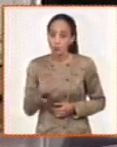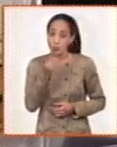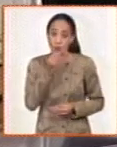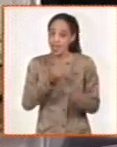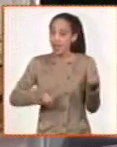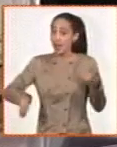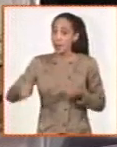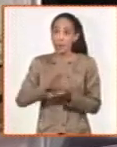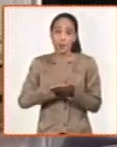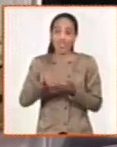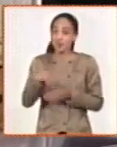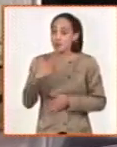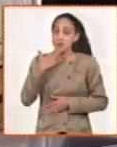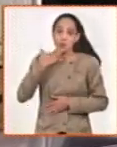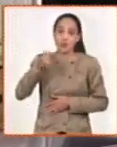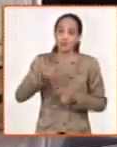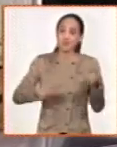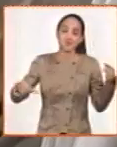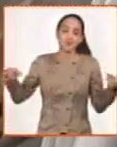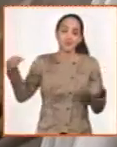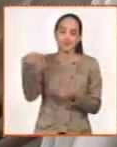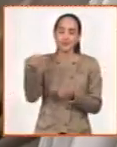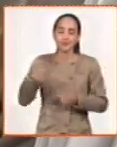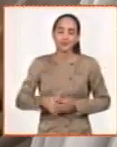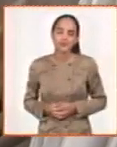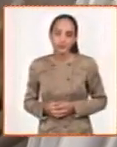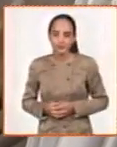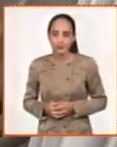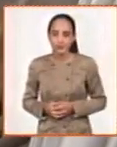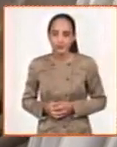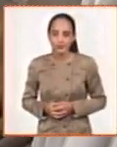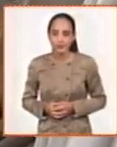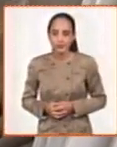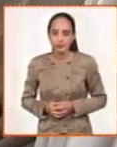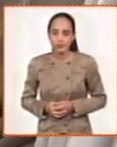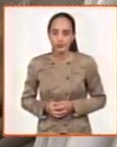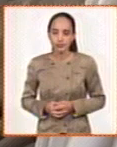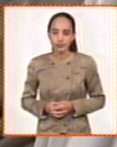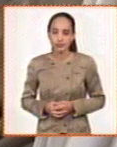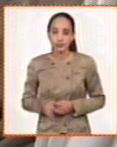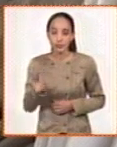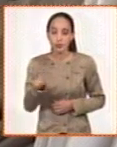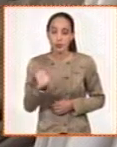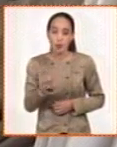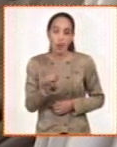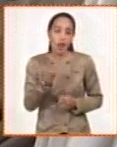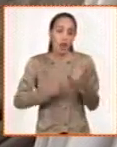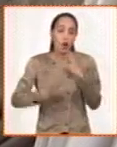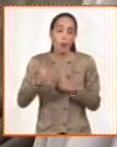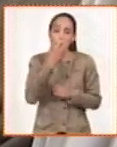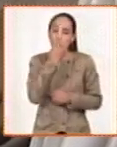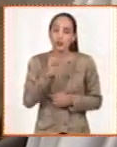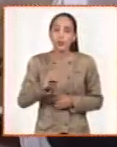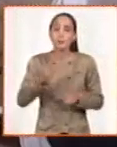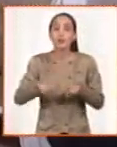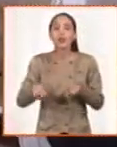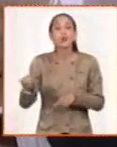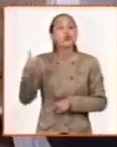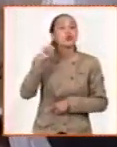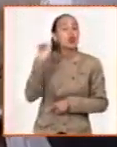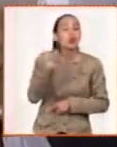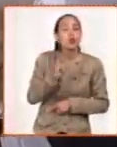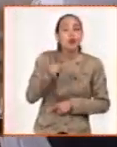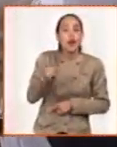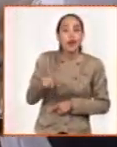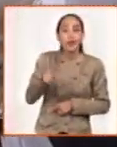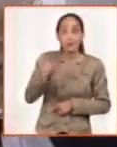no puedes dejarlo allí. Eso queda también en el corazón del creador, algo de lo que después me gustaría hablar, pero vamos a escuchar también a Tim, que tiene una